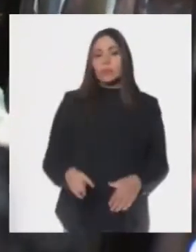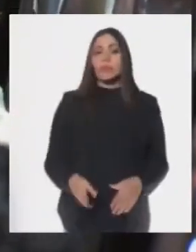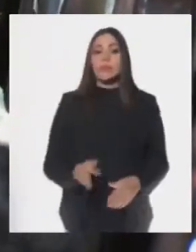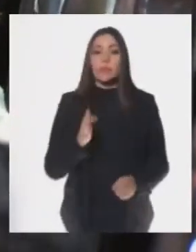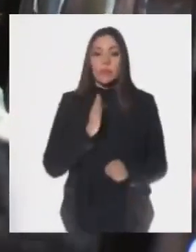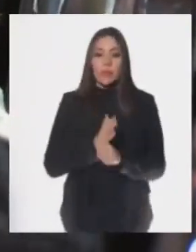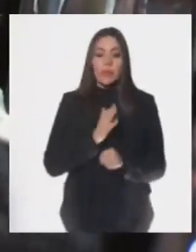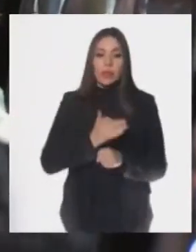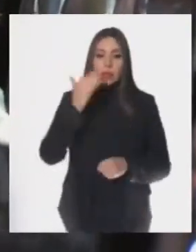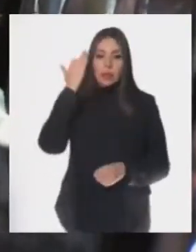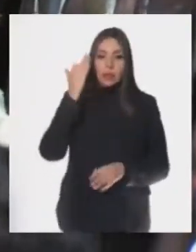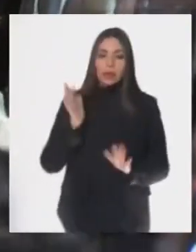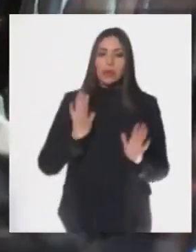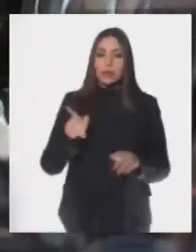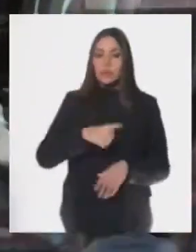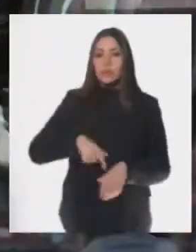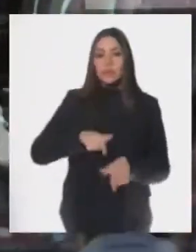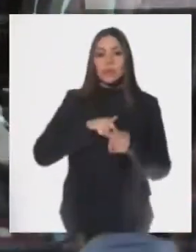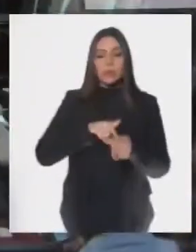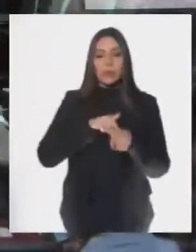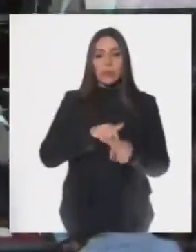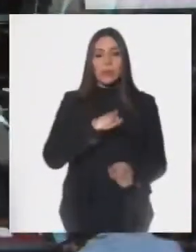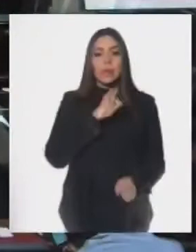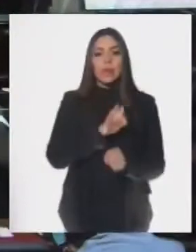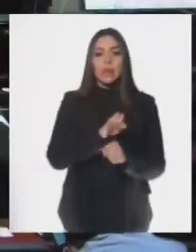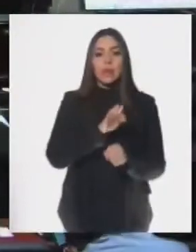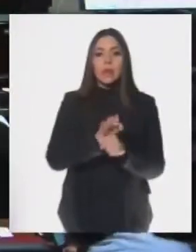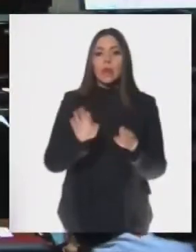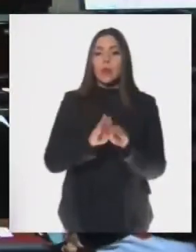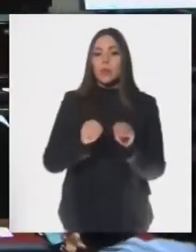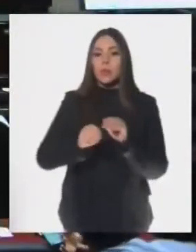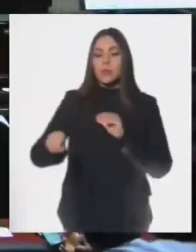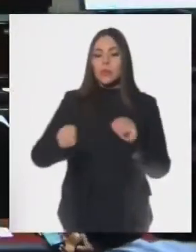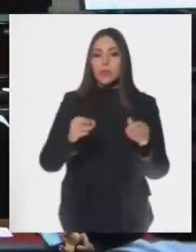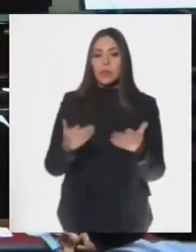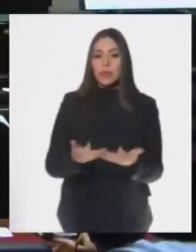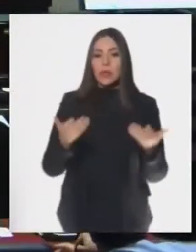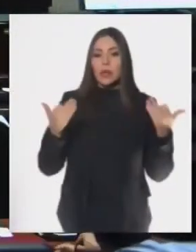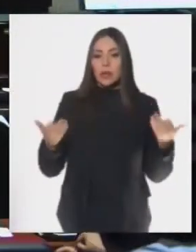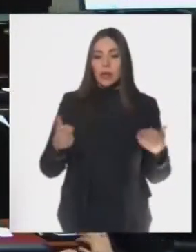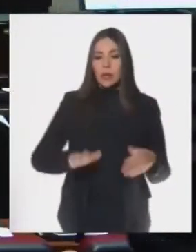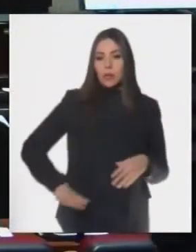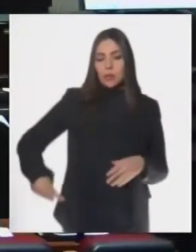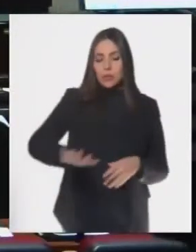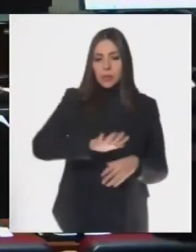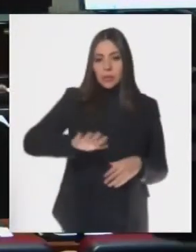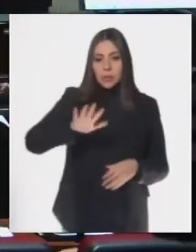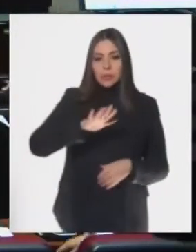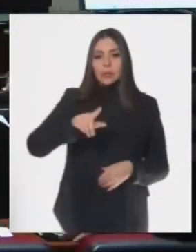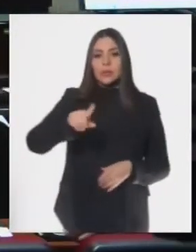histórico para que continuemos defendiendo el reparto igualitario de la propiedad ejidal y luchamos